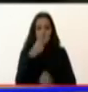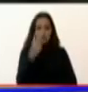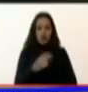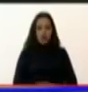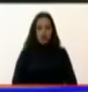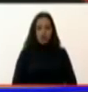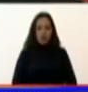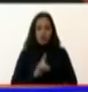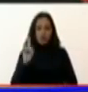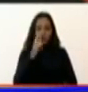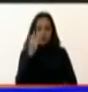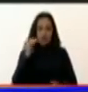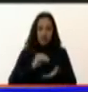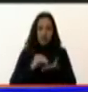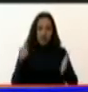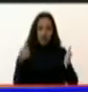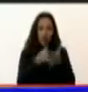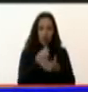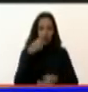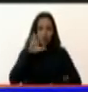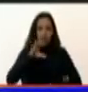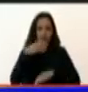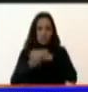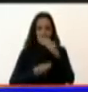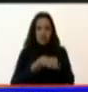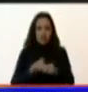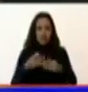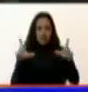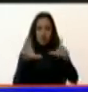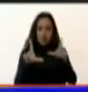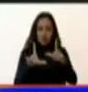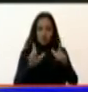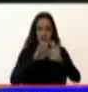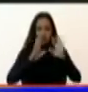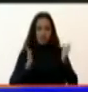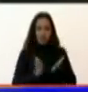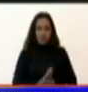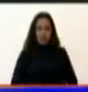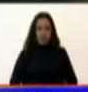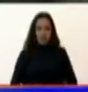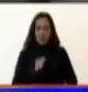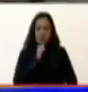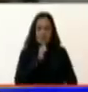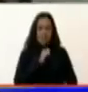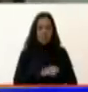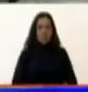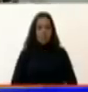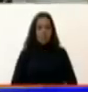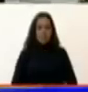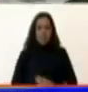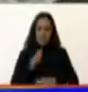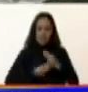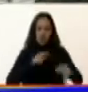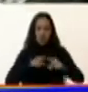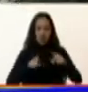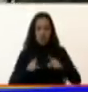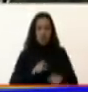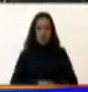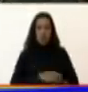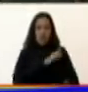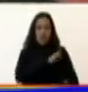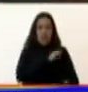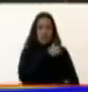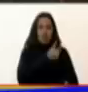mediático del mundo, lo dirigieron los jefes, los directores, los presidentes, los dueños de los